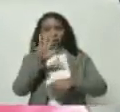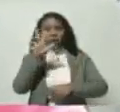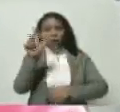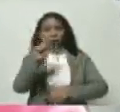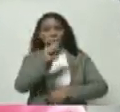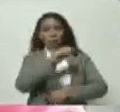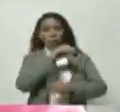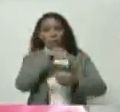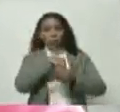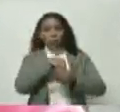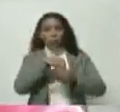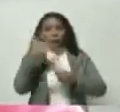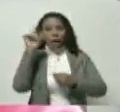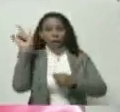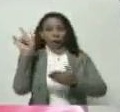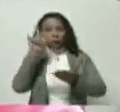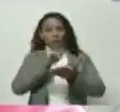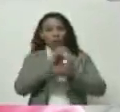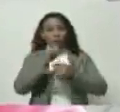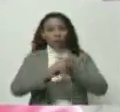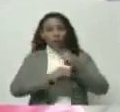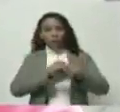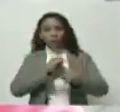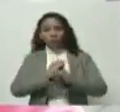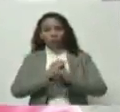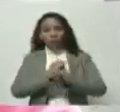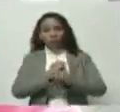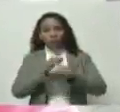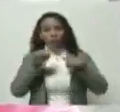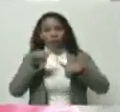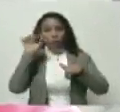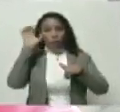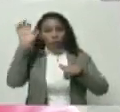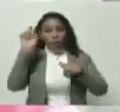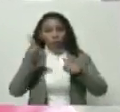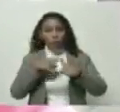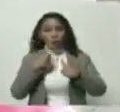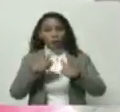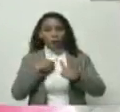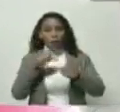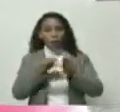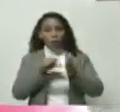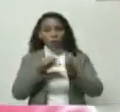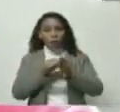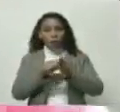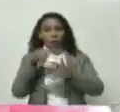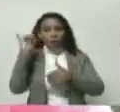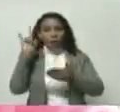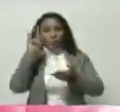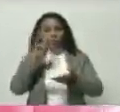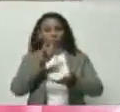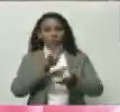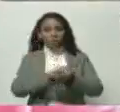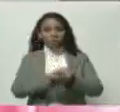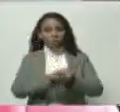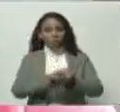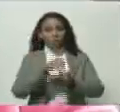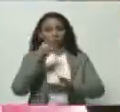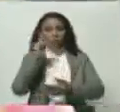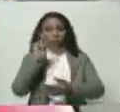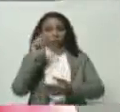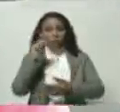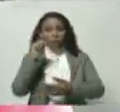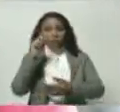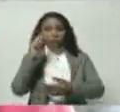3 meses y también se encuentra ahí el aeropuerto internacional de este país, el principal, en donde está el avión de Intrasur. Justamente detrás